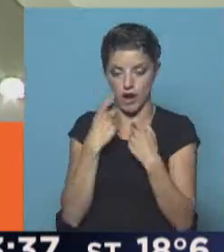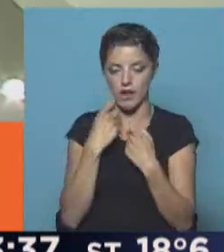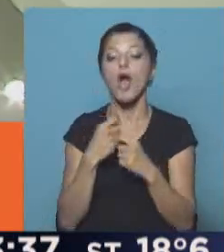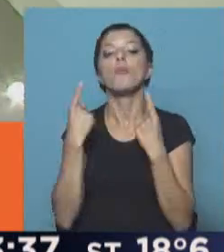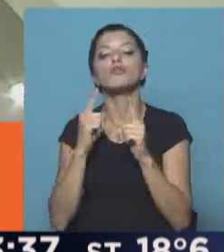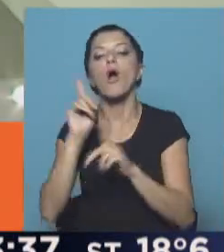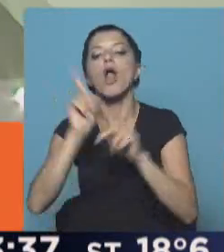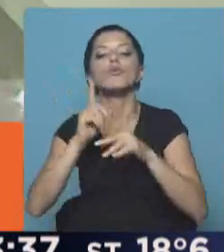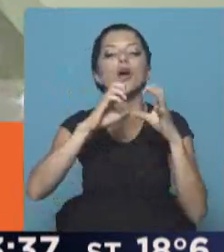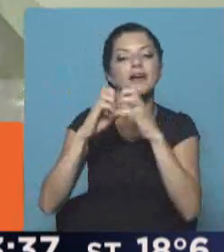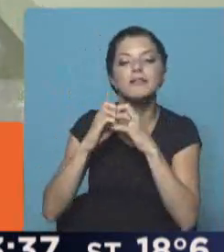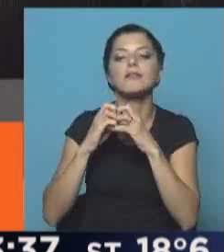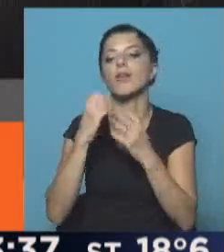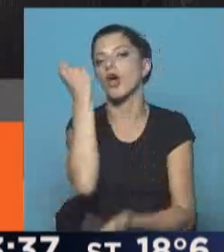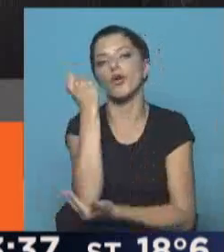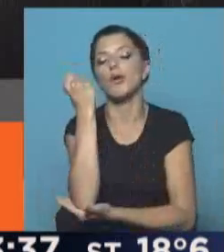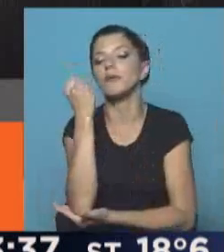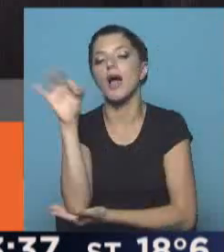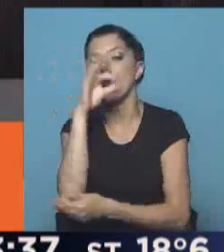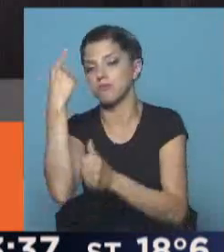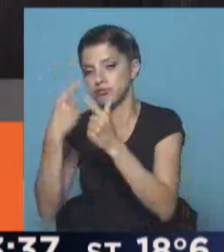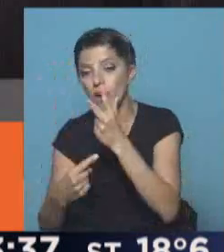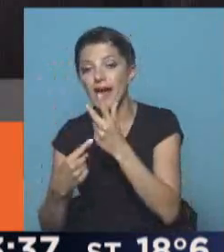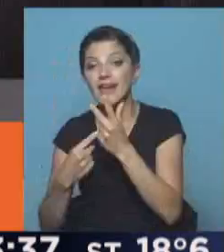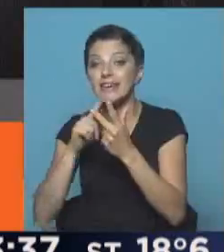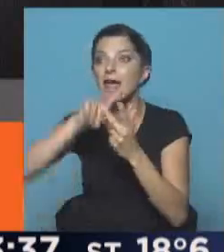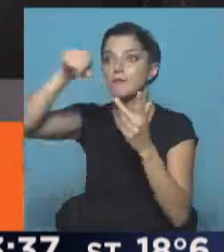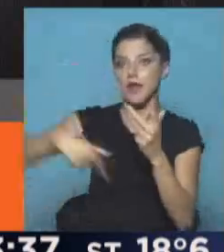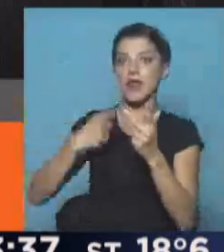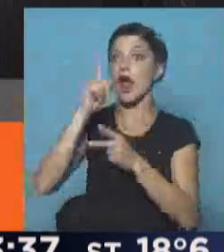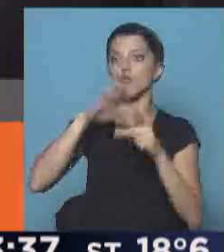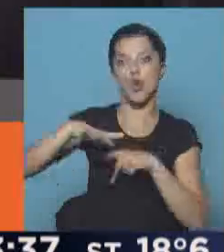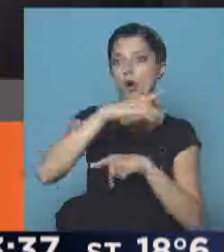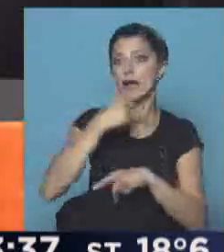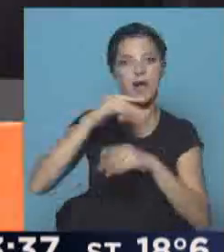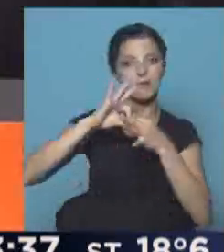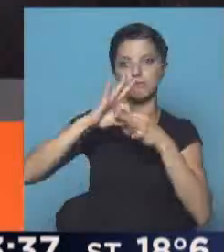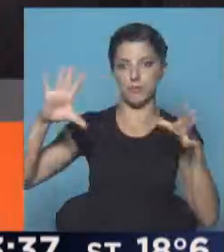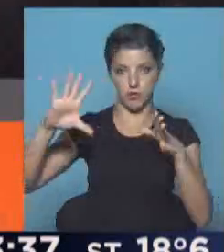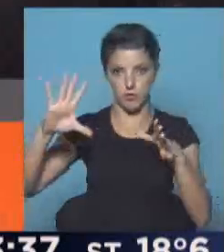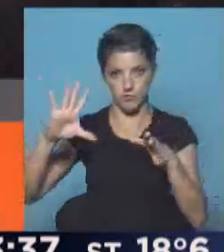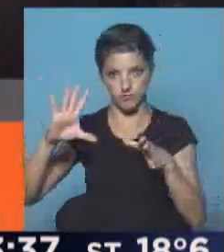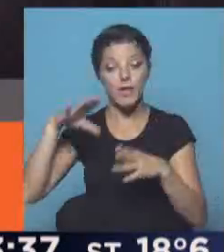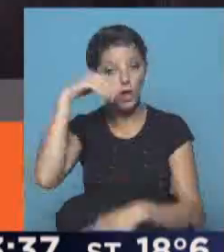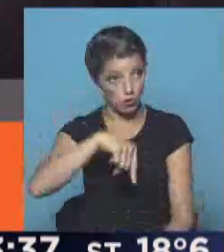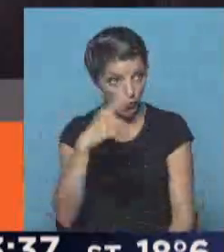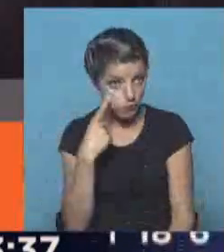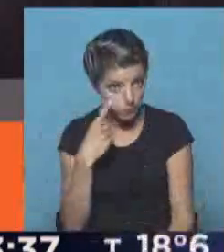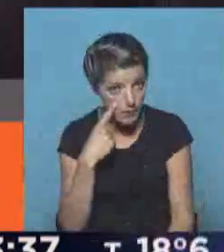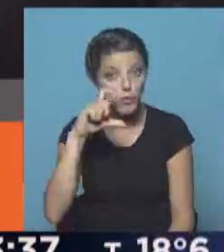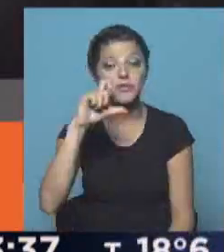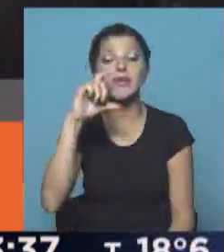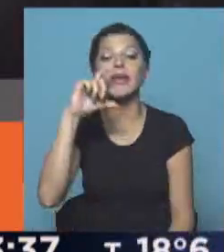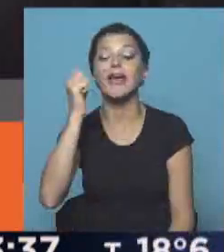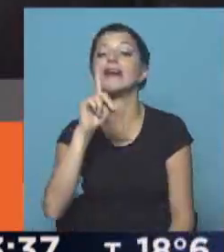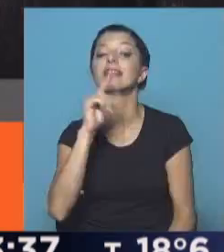de representatividad, etcétera, resurgen los separatismos. Lo estamos viendo en Cataluña, lo vamos a ver en Escocia a partir del Brexit. Hay